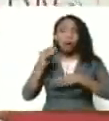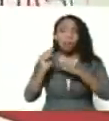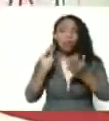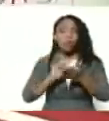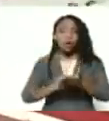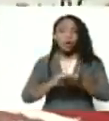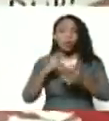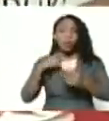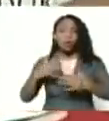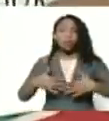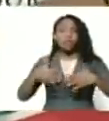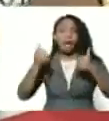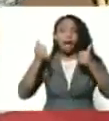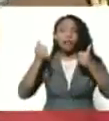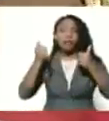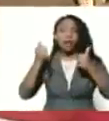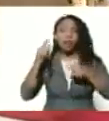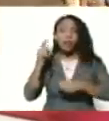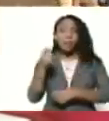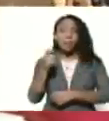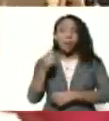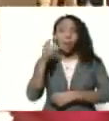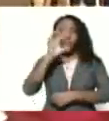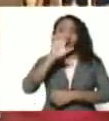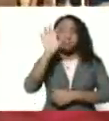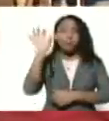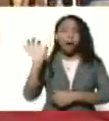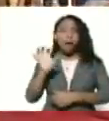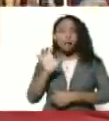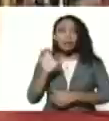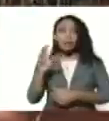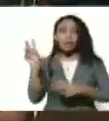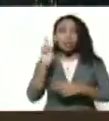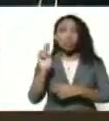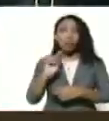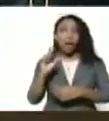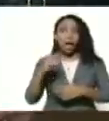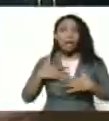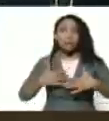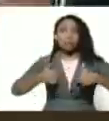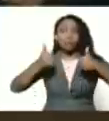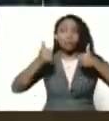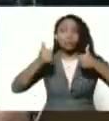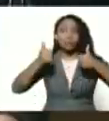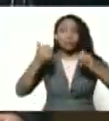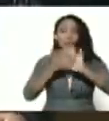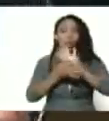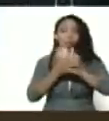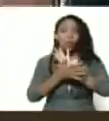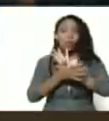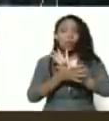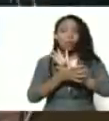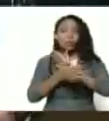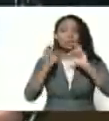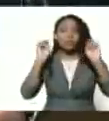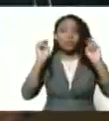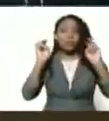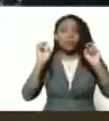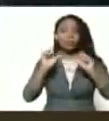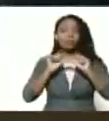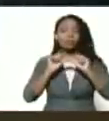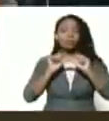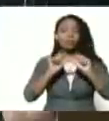nosotros hemos sobrevivido a lo que muy pocos países han sobrevivido? Venezuela ha sobrevivido a una arremetida constante,